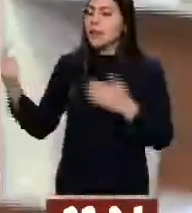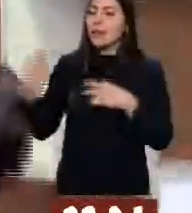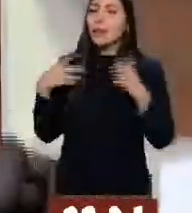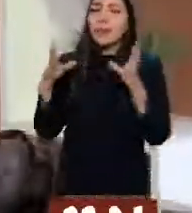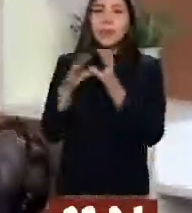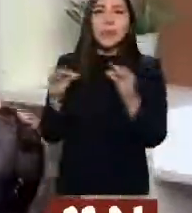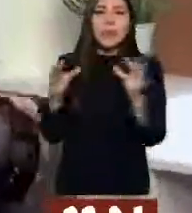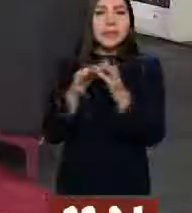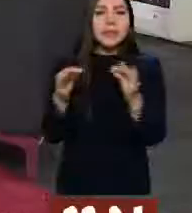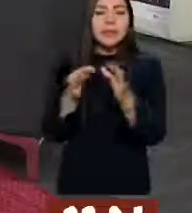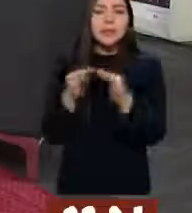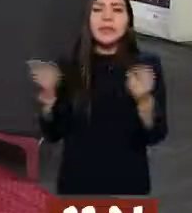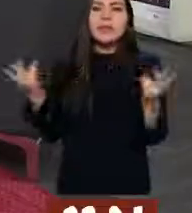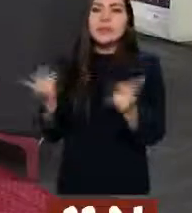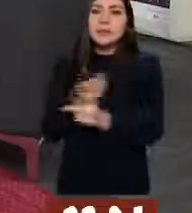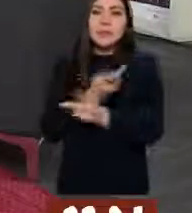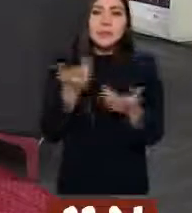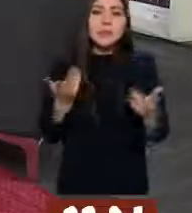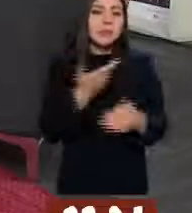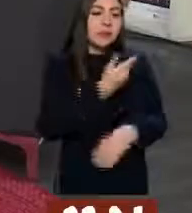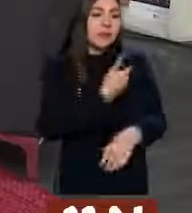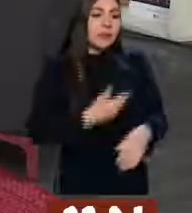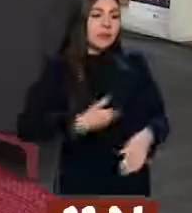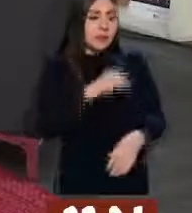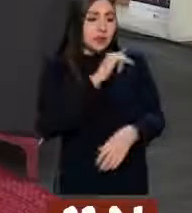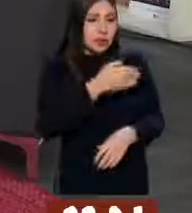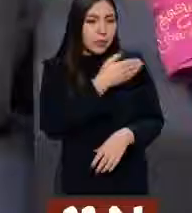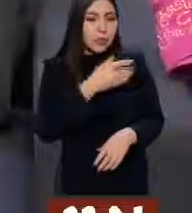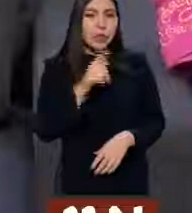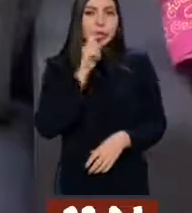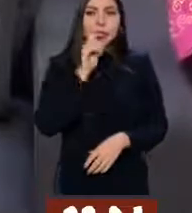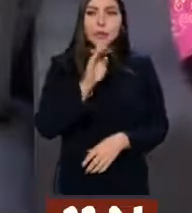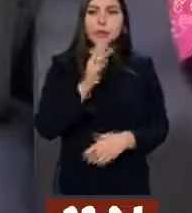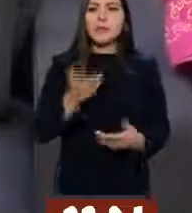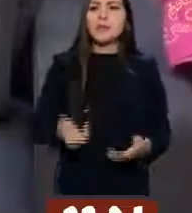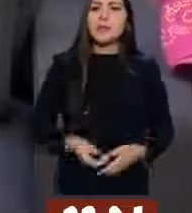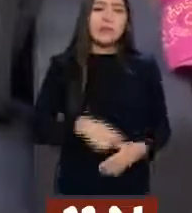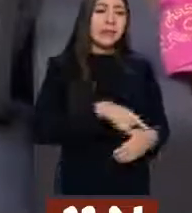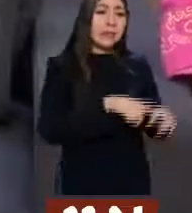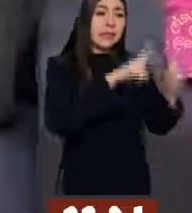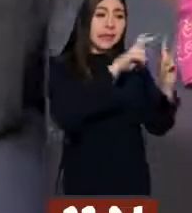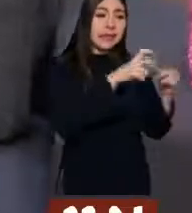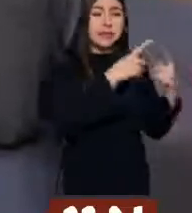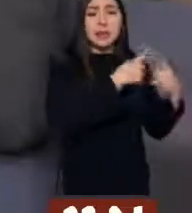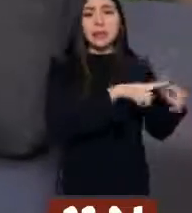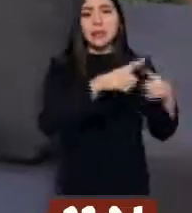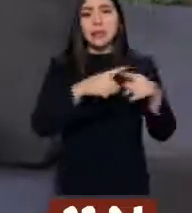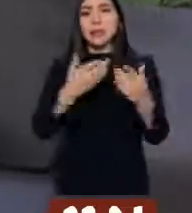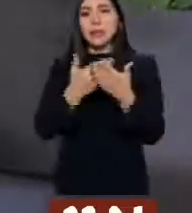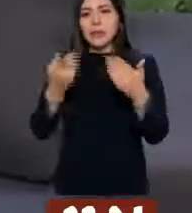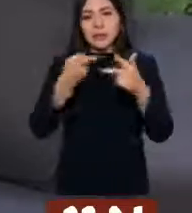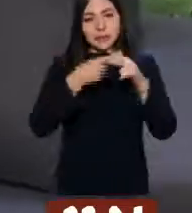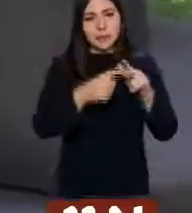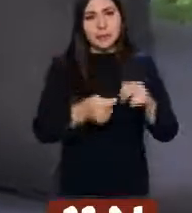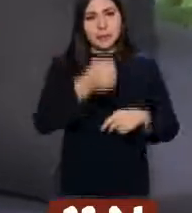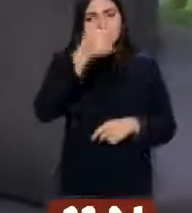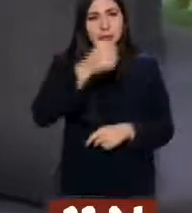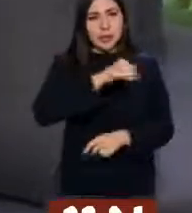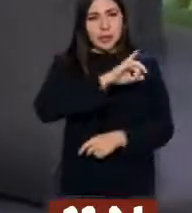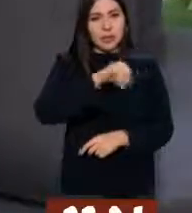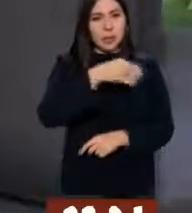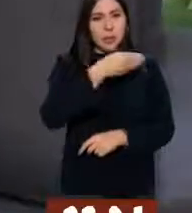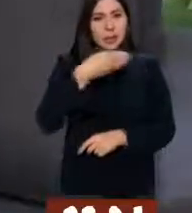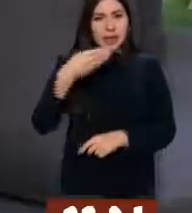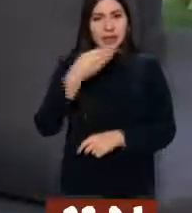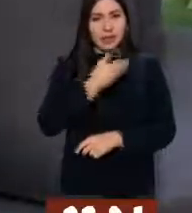todo. Háblenos de Biden y la mota. Biden y la mota. Hay tanta Hay cosa muchísimos que hacer. temas. Bueno, lo de Biden y la mota, si quieren, comenzamos por ahí. Bueno, este